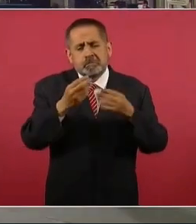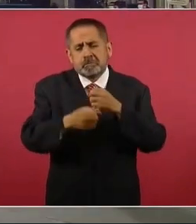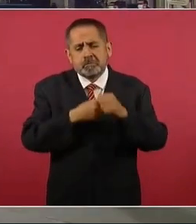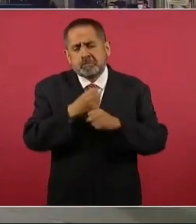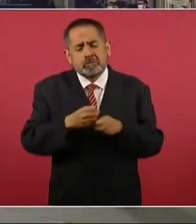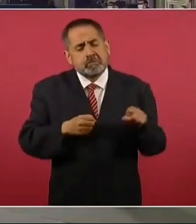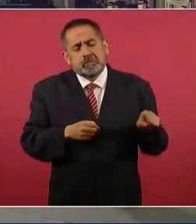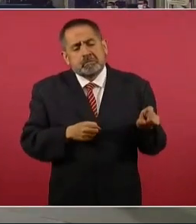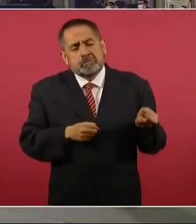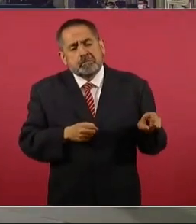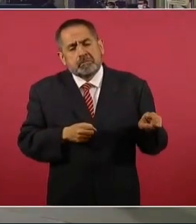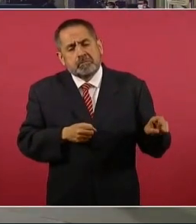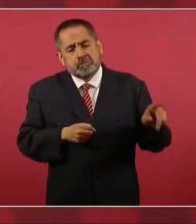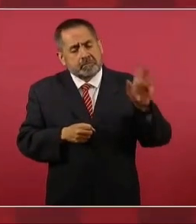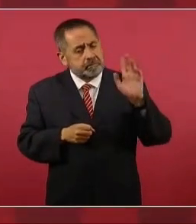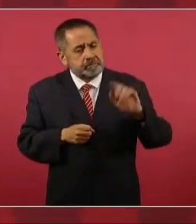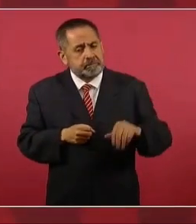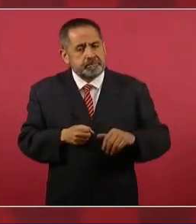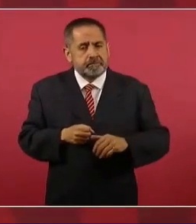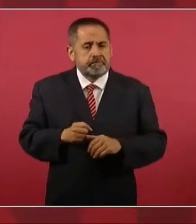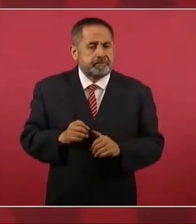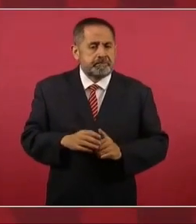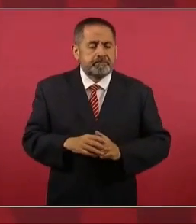Yo diría que son los